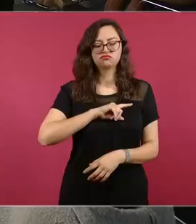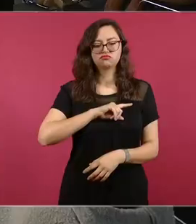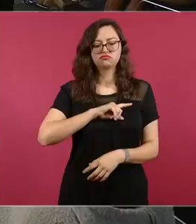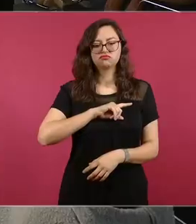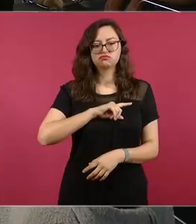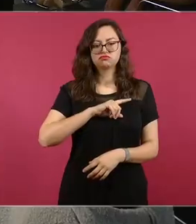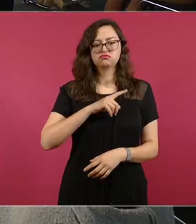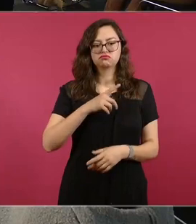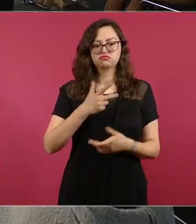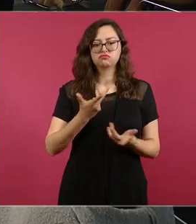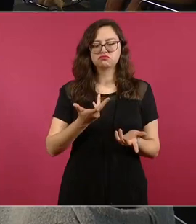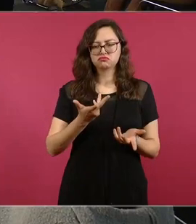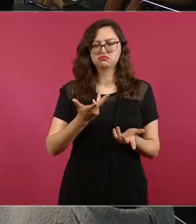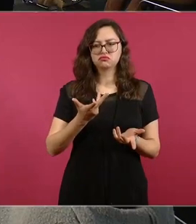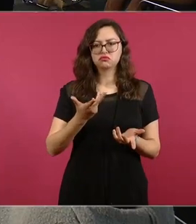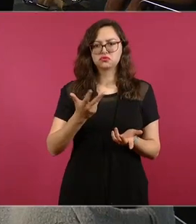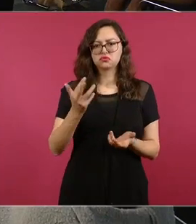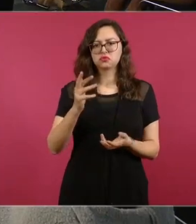reconocer